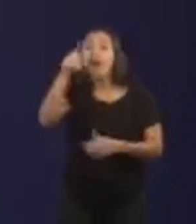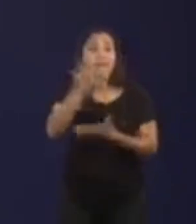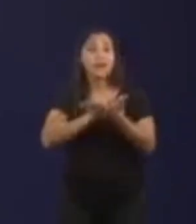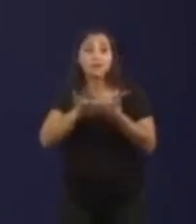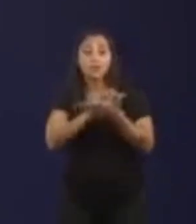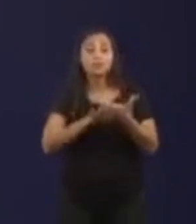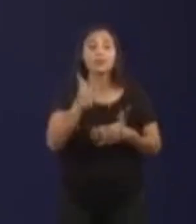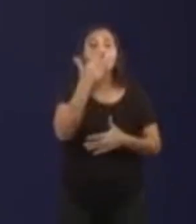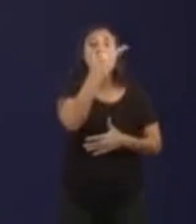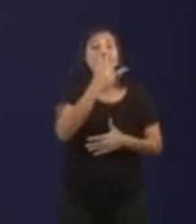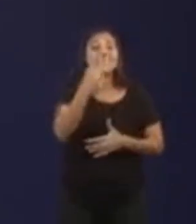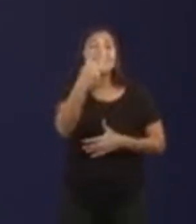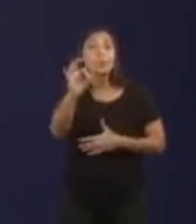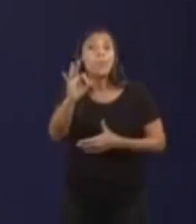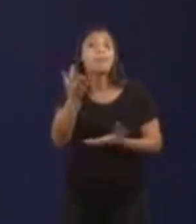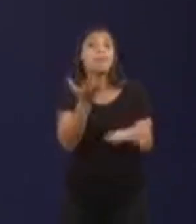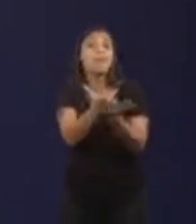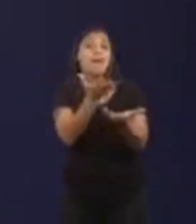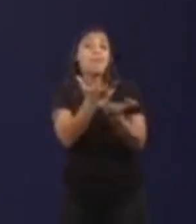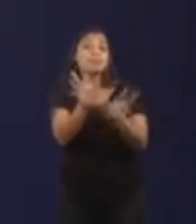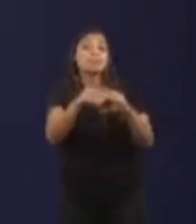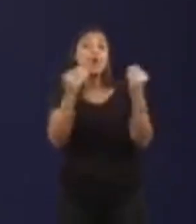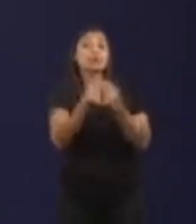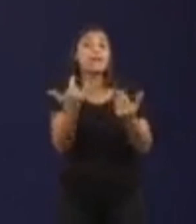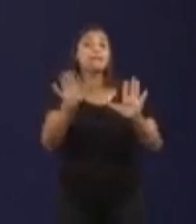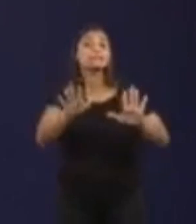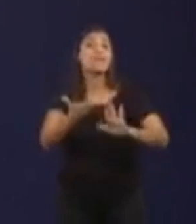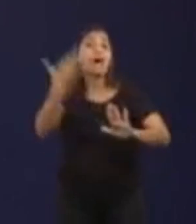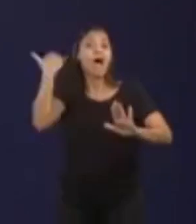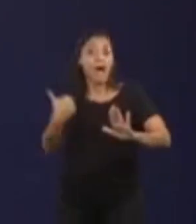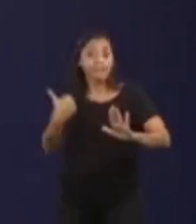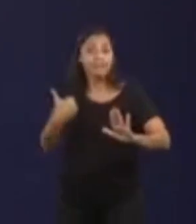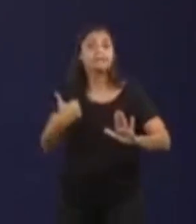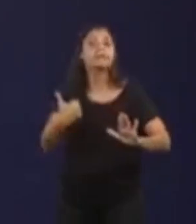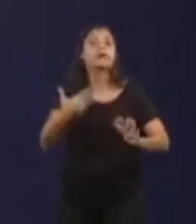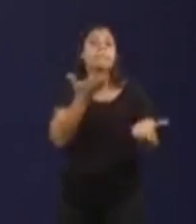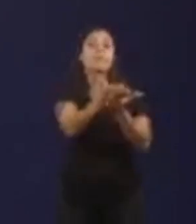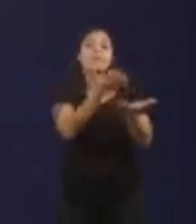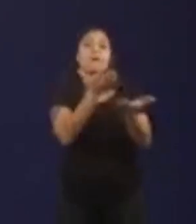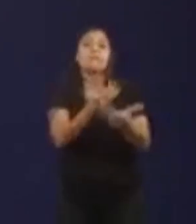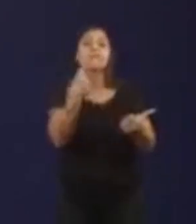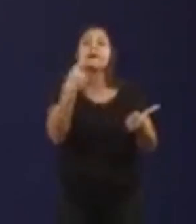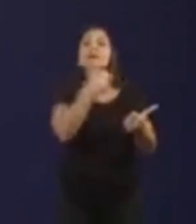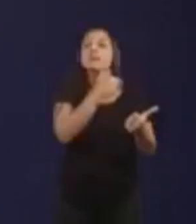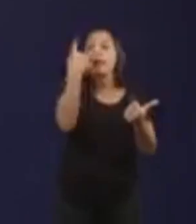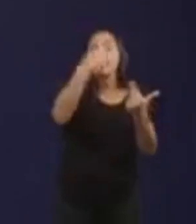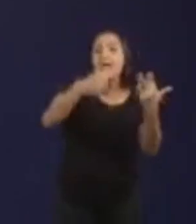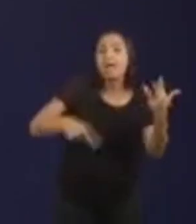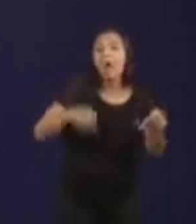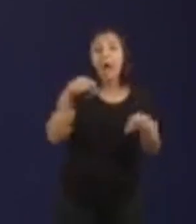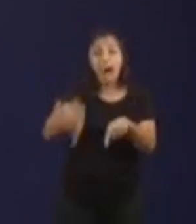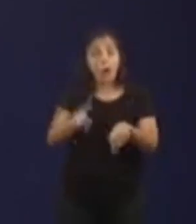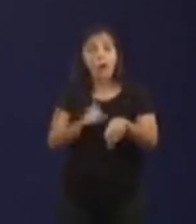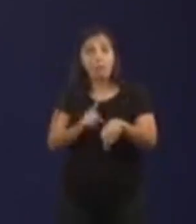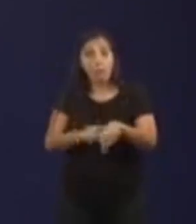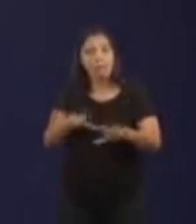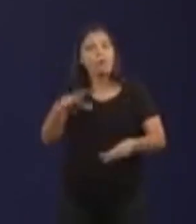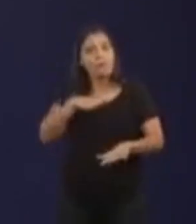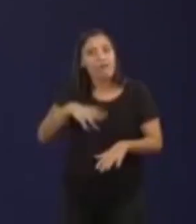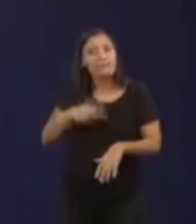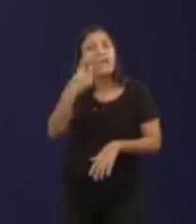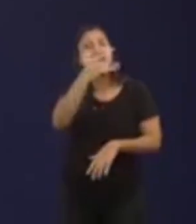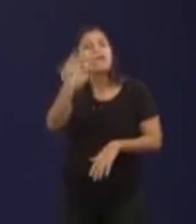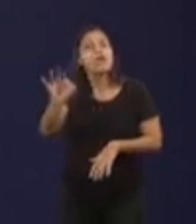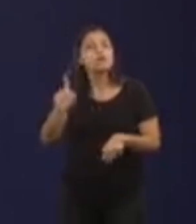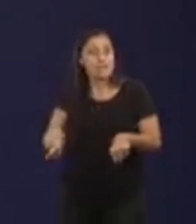320 pedidos que se habían hecho de de diferentes medicamentos y hay todavía 200 en proceso Más